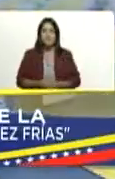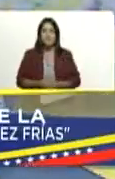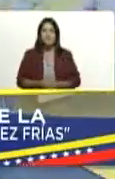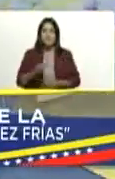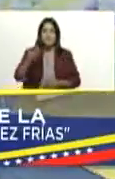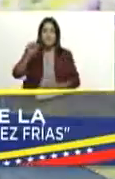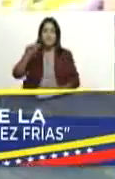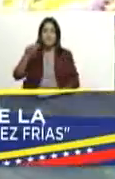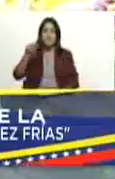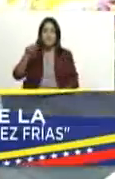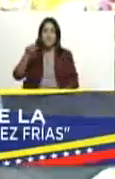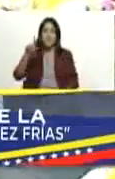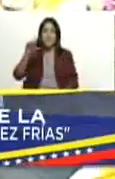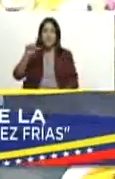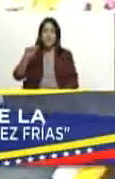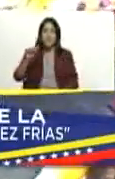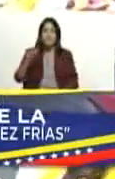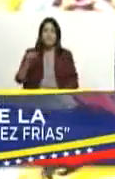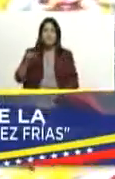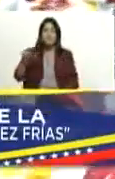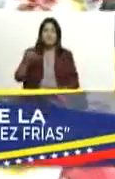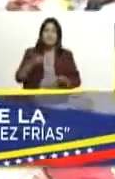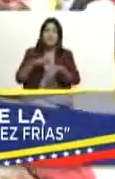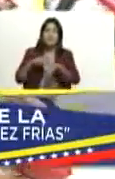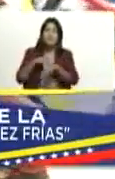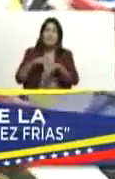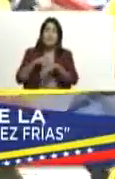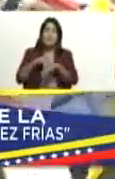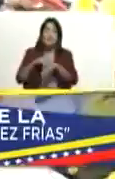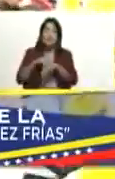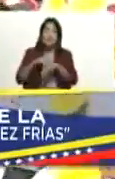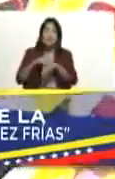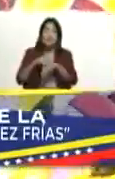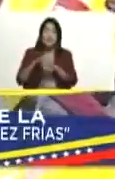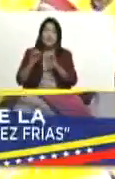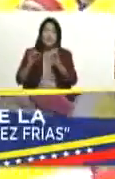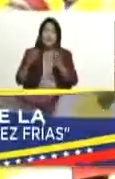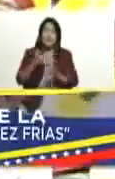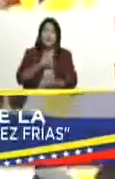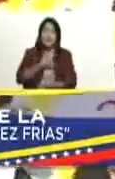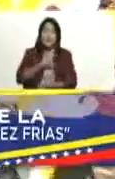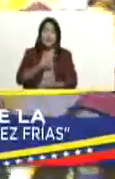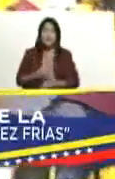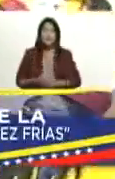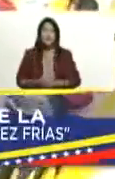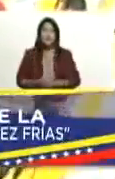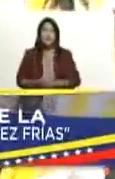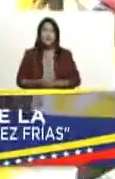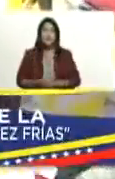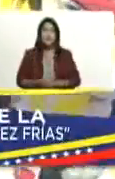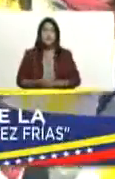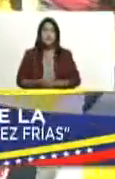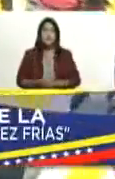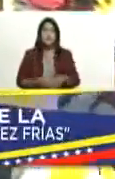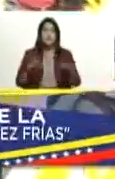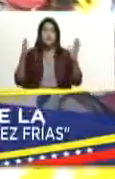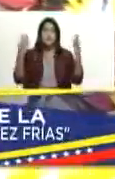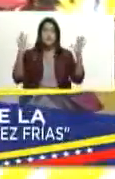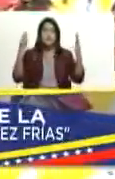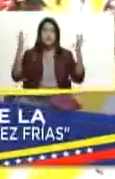Sandra Oblitas, ministra del Poder Popular para la Educación Universitaria.